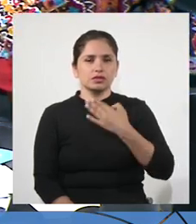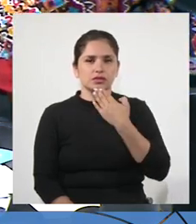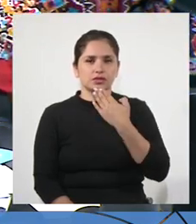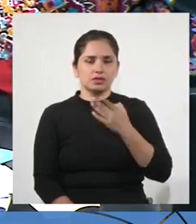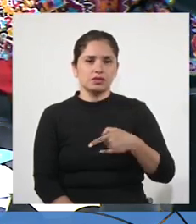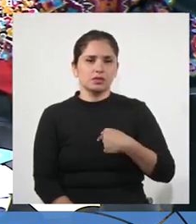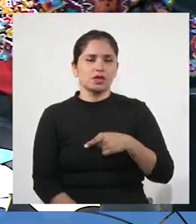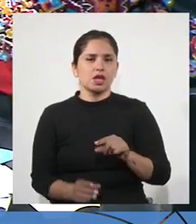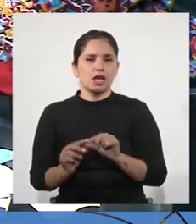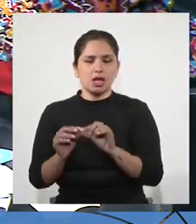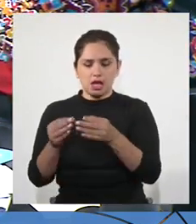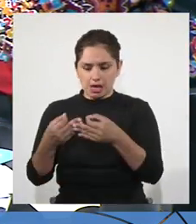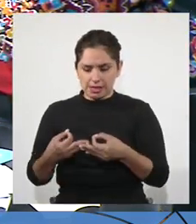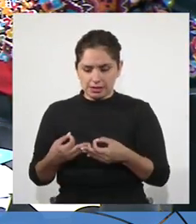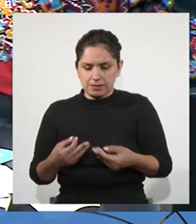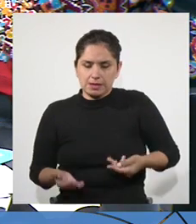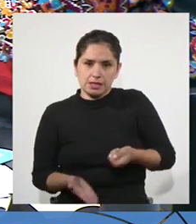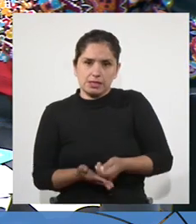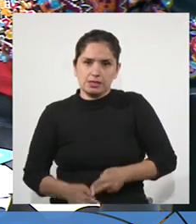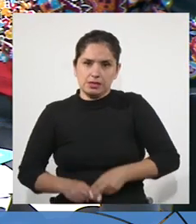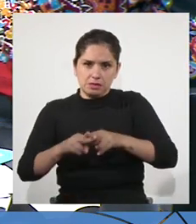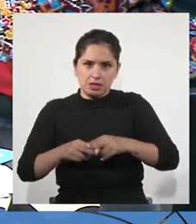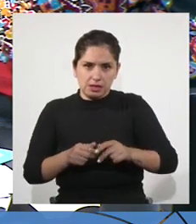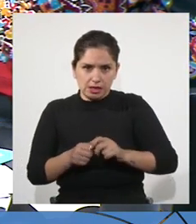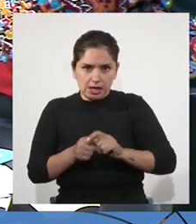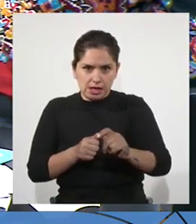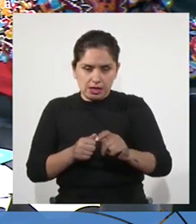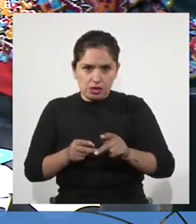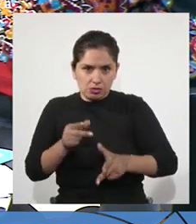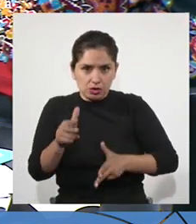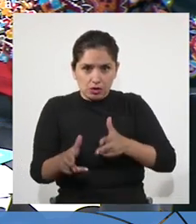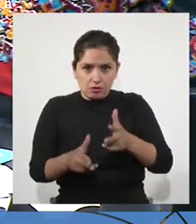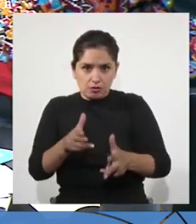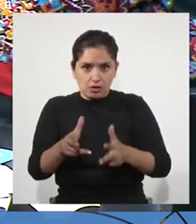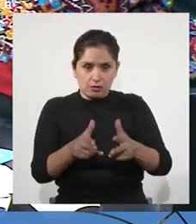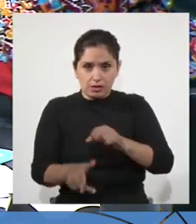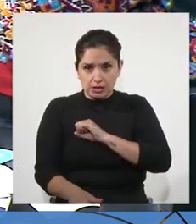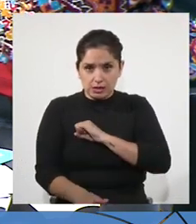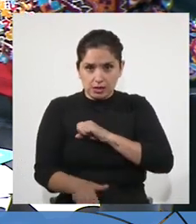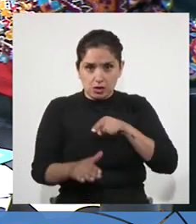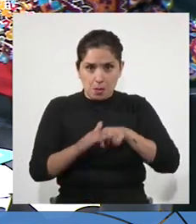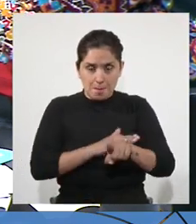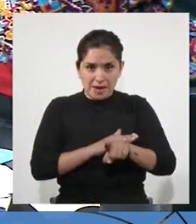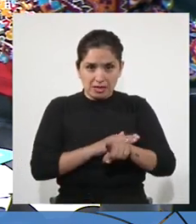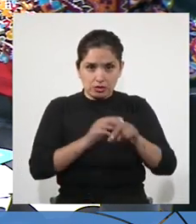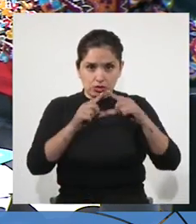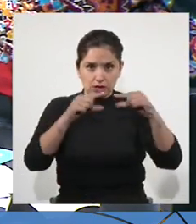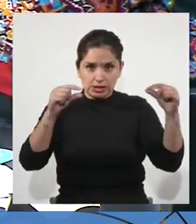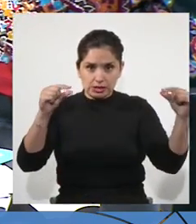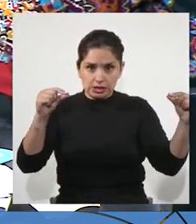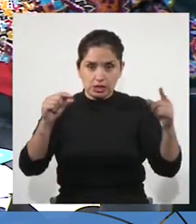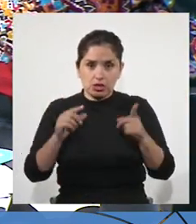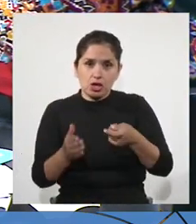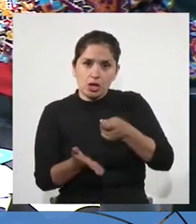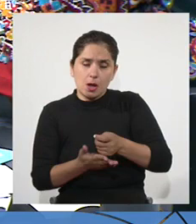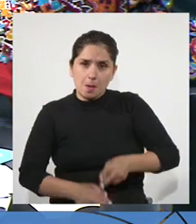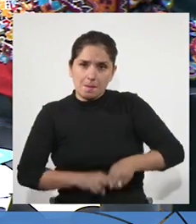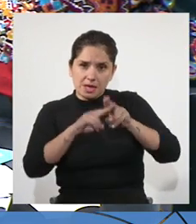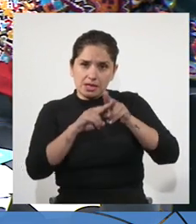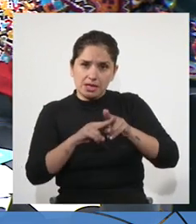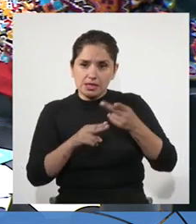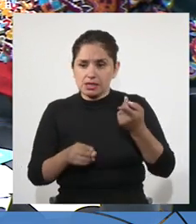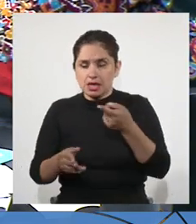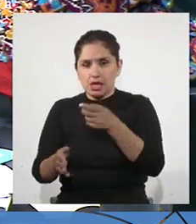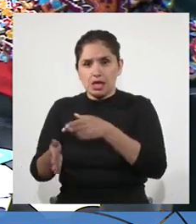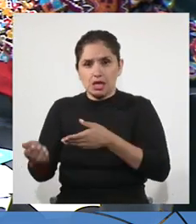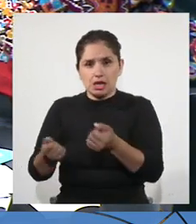cifra equivalente a lo que se invierta en cada kilómetro del ferrocarril metropolitano, metro de Santiago, deberá invertirse en el transporte